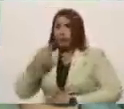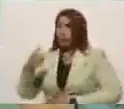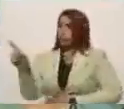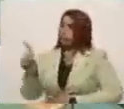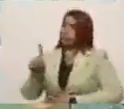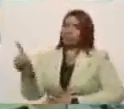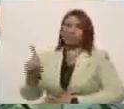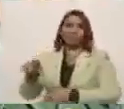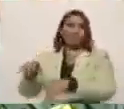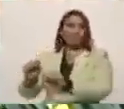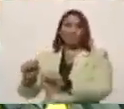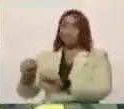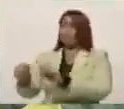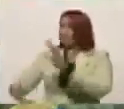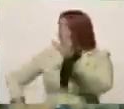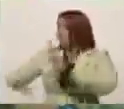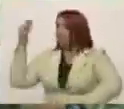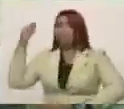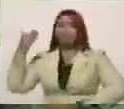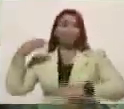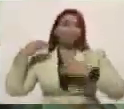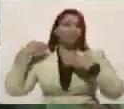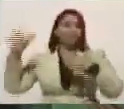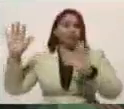imperio, vete bien lejos.